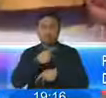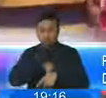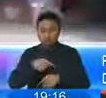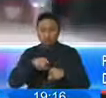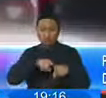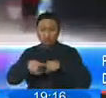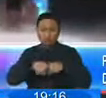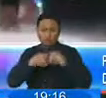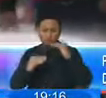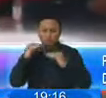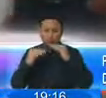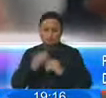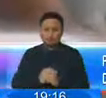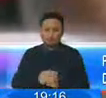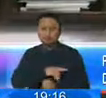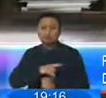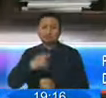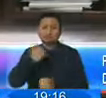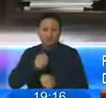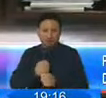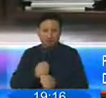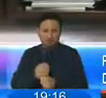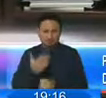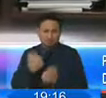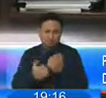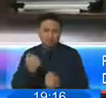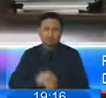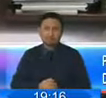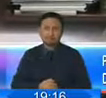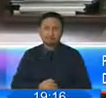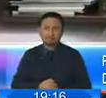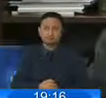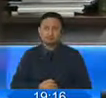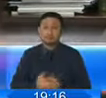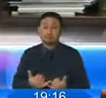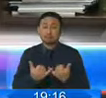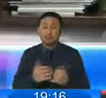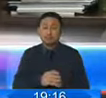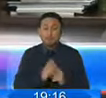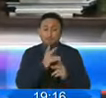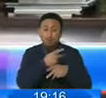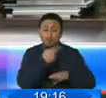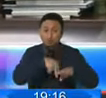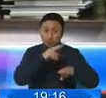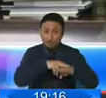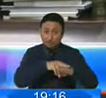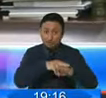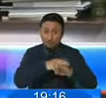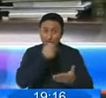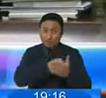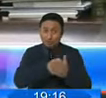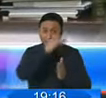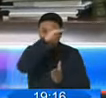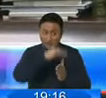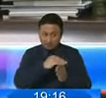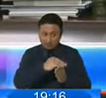afectaría directamente a las plazas de empleo. Y es que la disminución de consumo de producción nacional afecta al empleo.